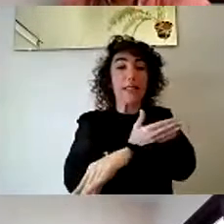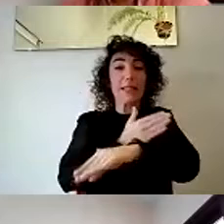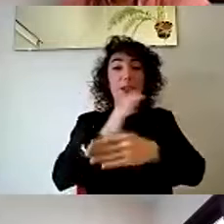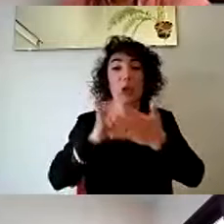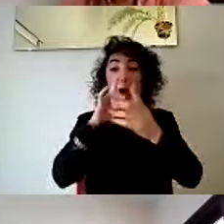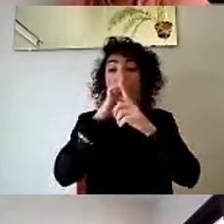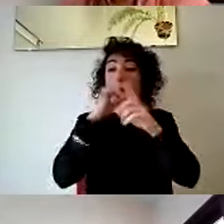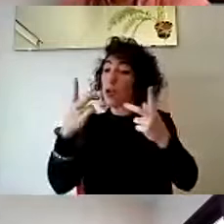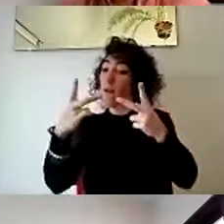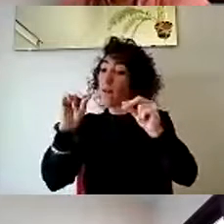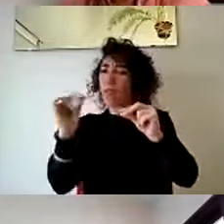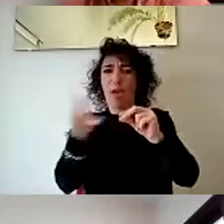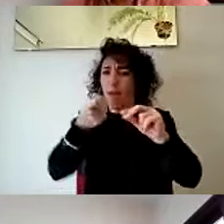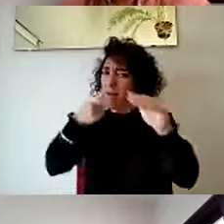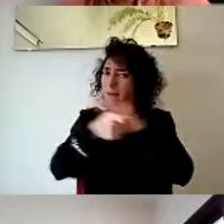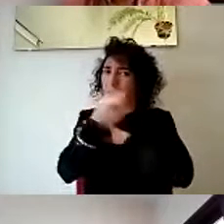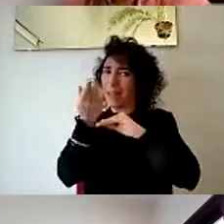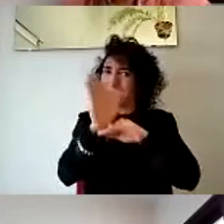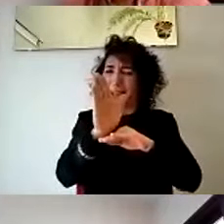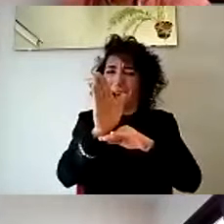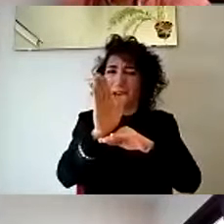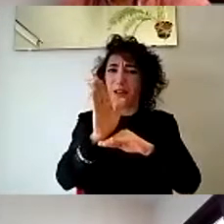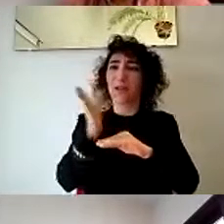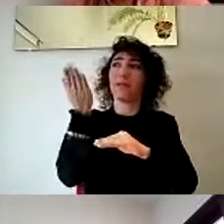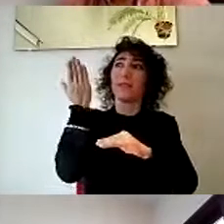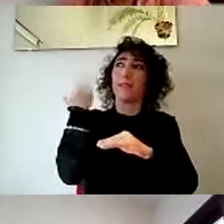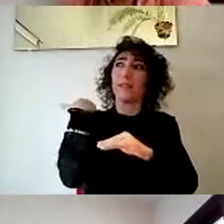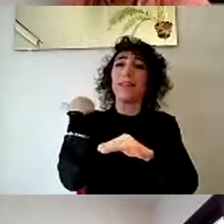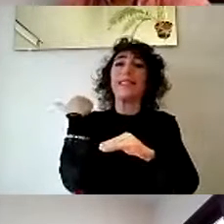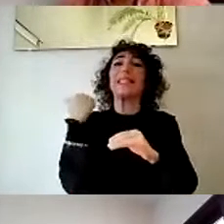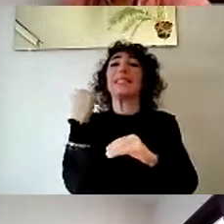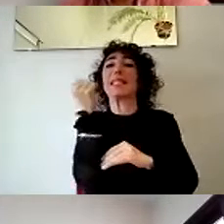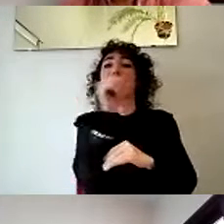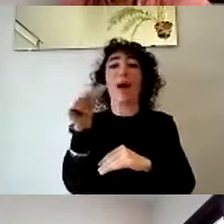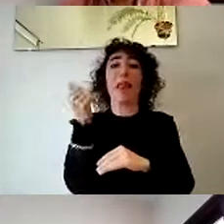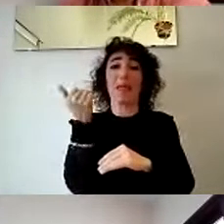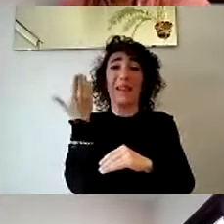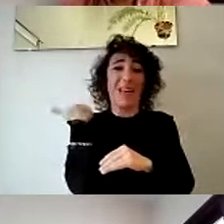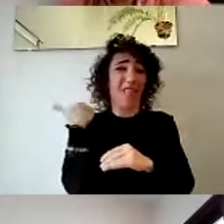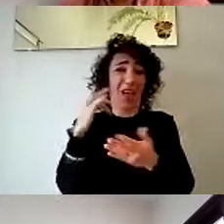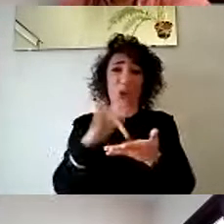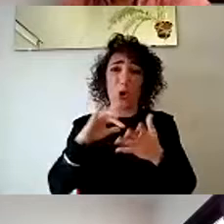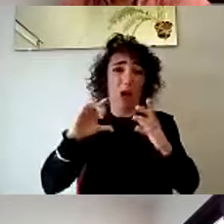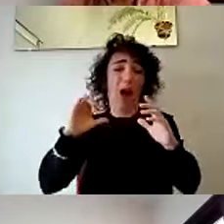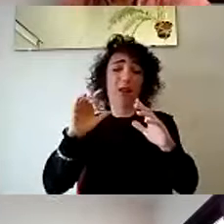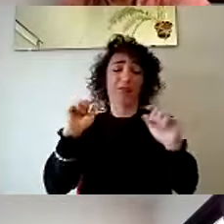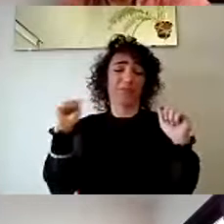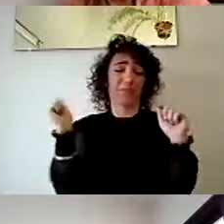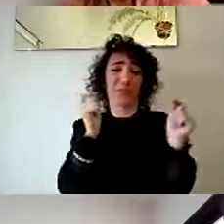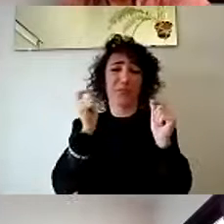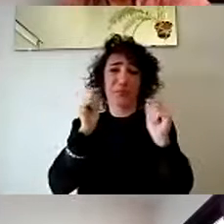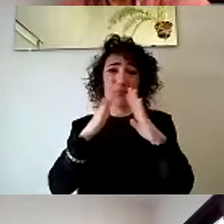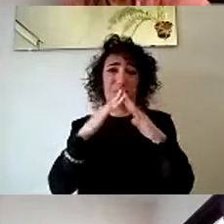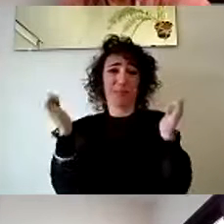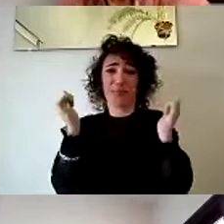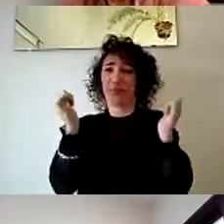año. Sé que se llevaba lo que es al pleno de la semana pasada, que pues se suspendió in extremis, y